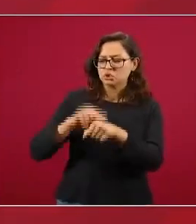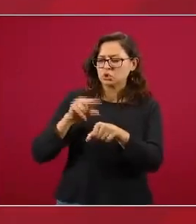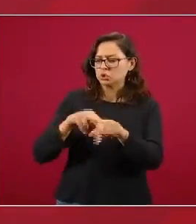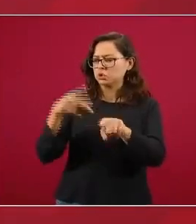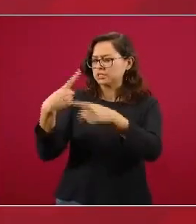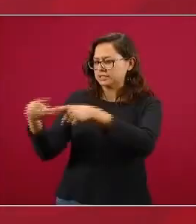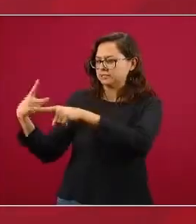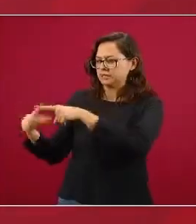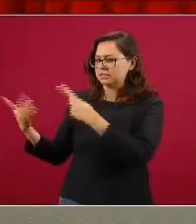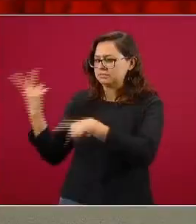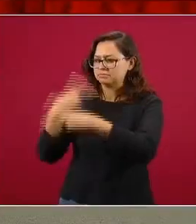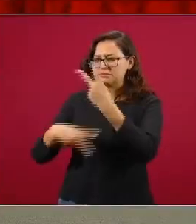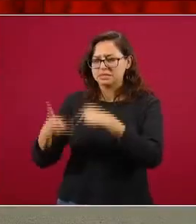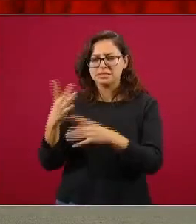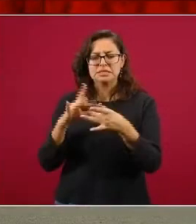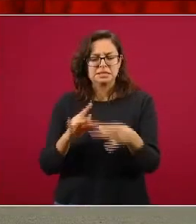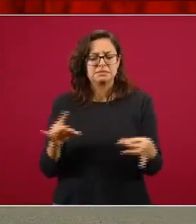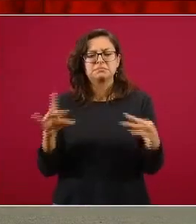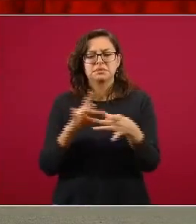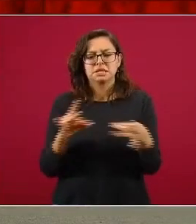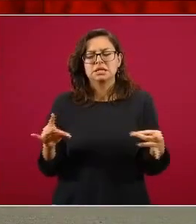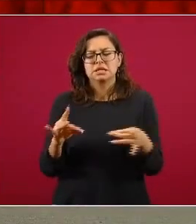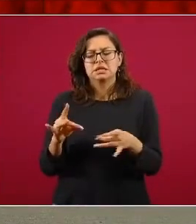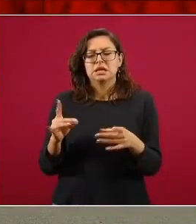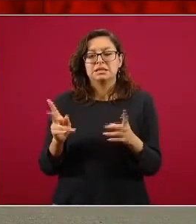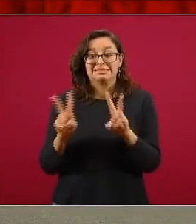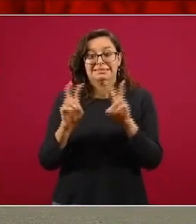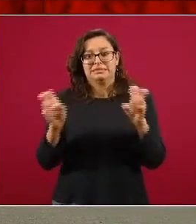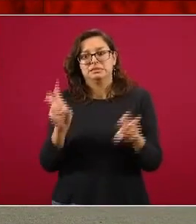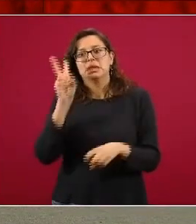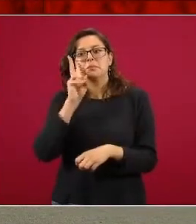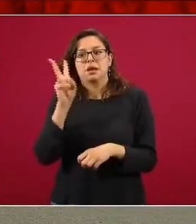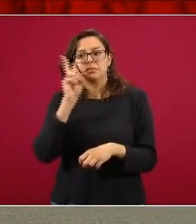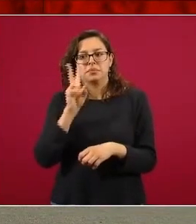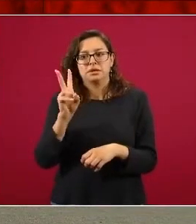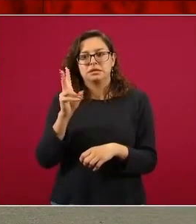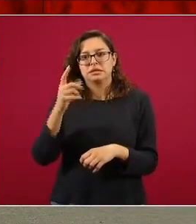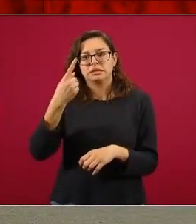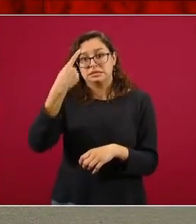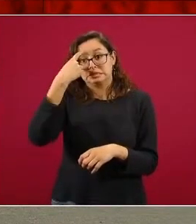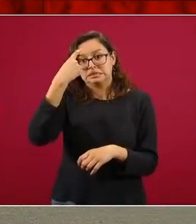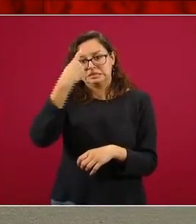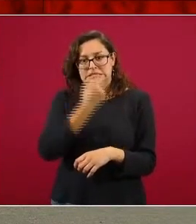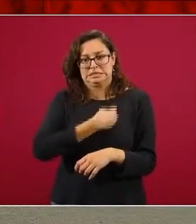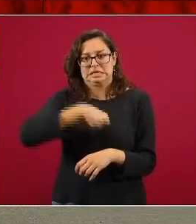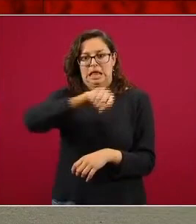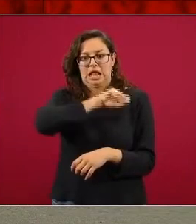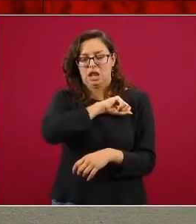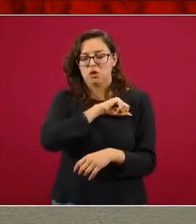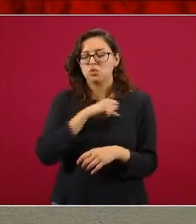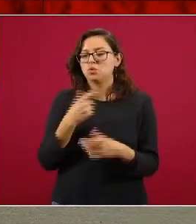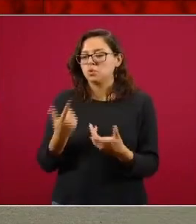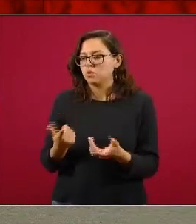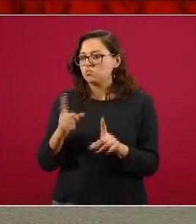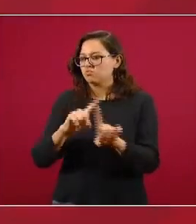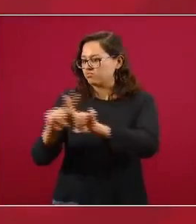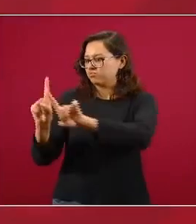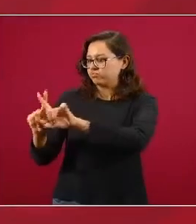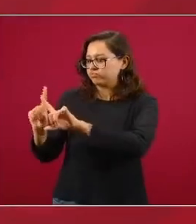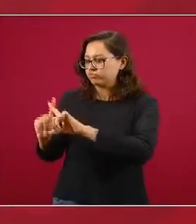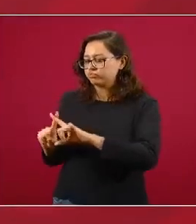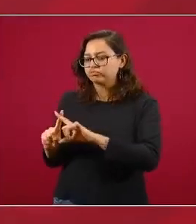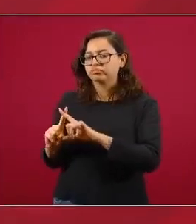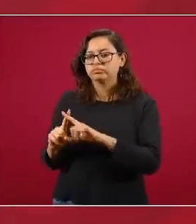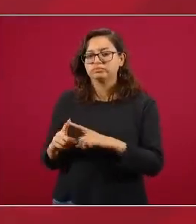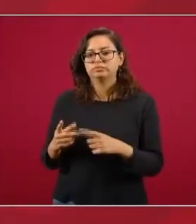nuestros colegas del campo de las salud mental y las adicciones, la doctora Lorena Rodríguez